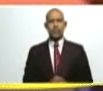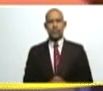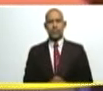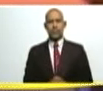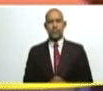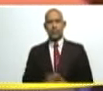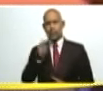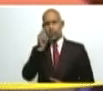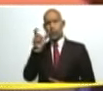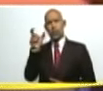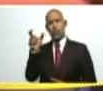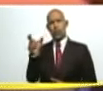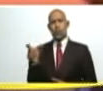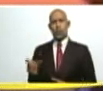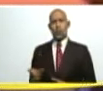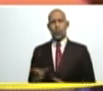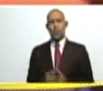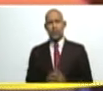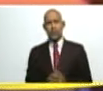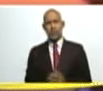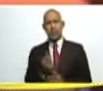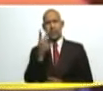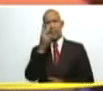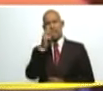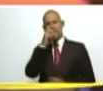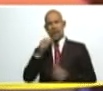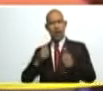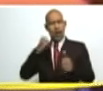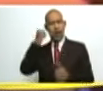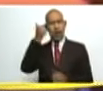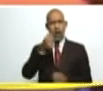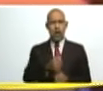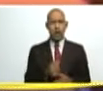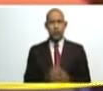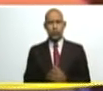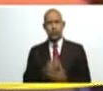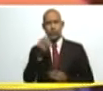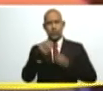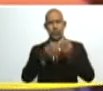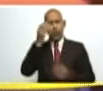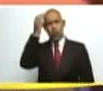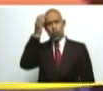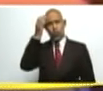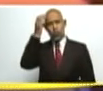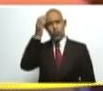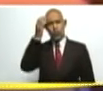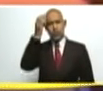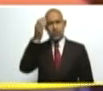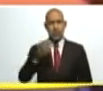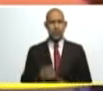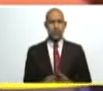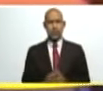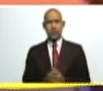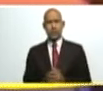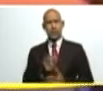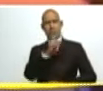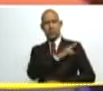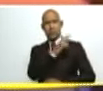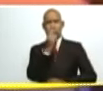y quien en 20 años ha creado una conciencia caribeña muy